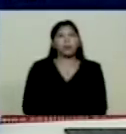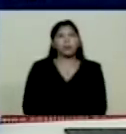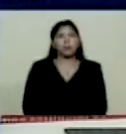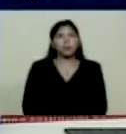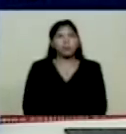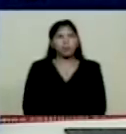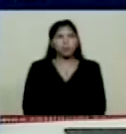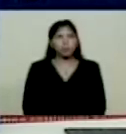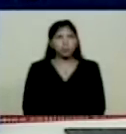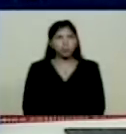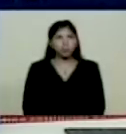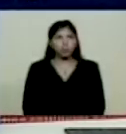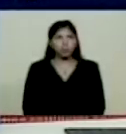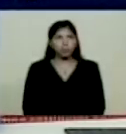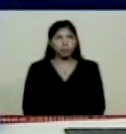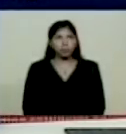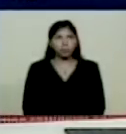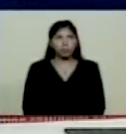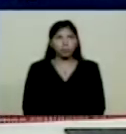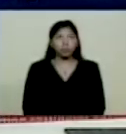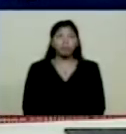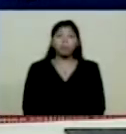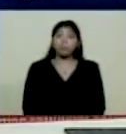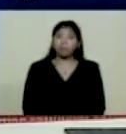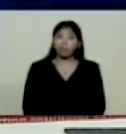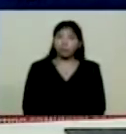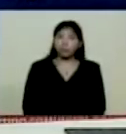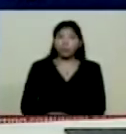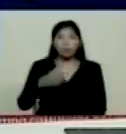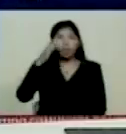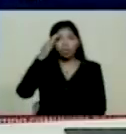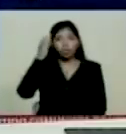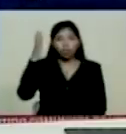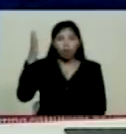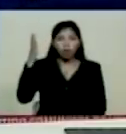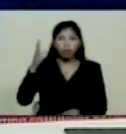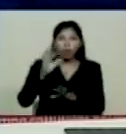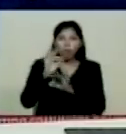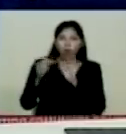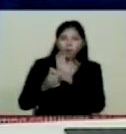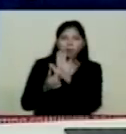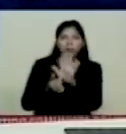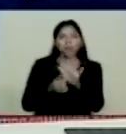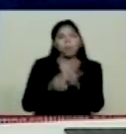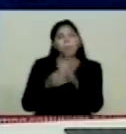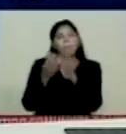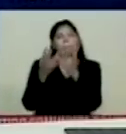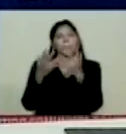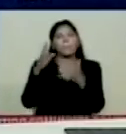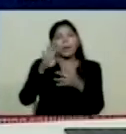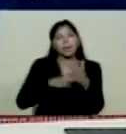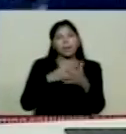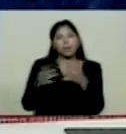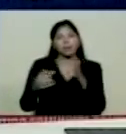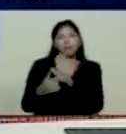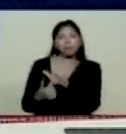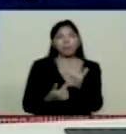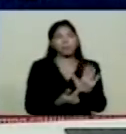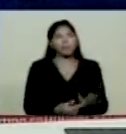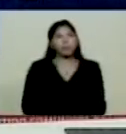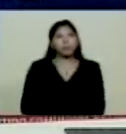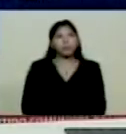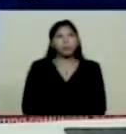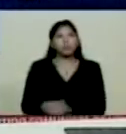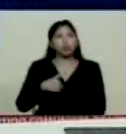que es atribuido a Pitágoras, de que Dios habla por las matemáticas. Yo quisiera mostrar algunas cosas, no quiero ponerme fastidioso, pero sí